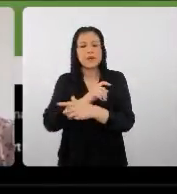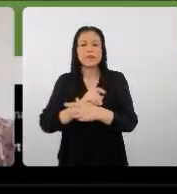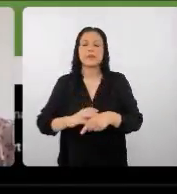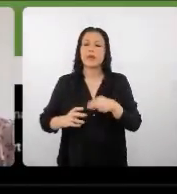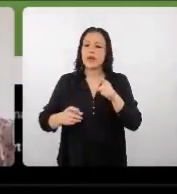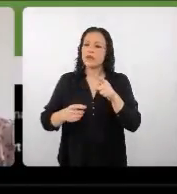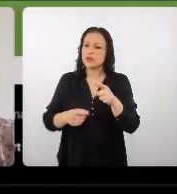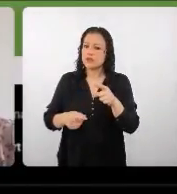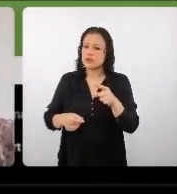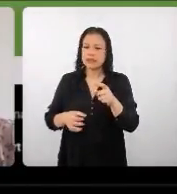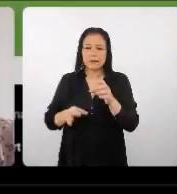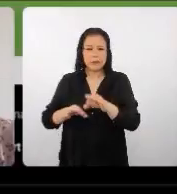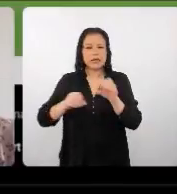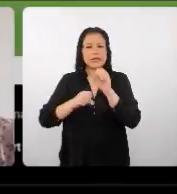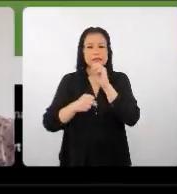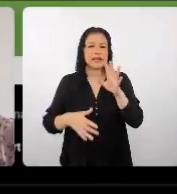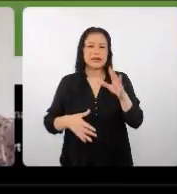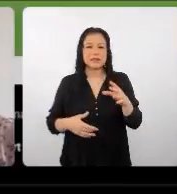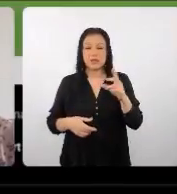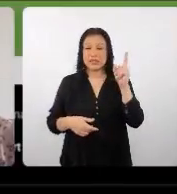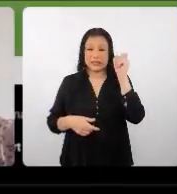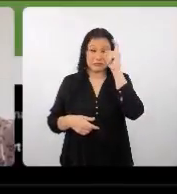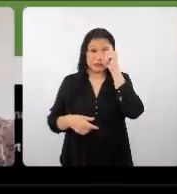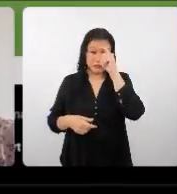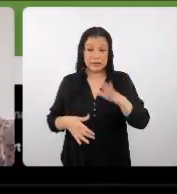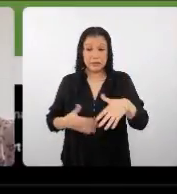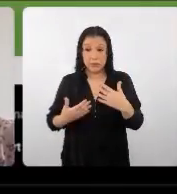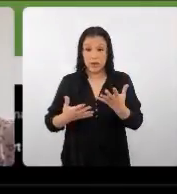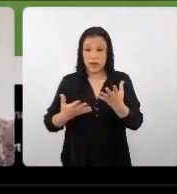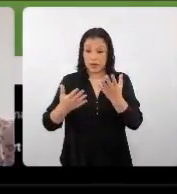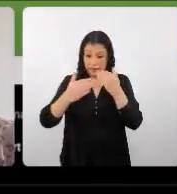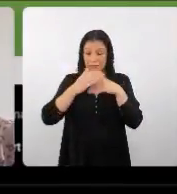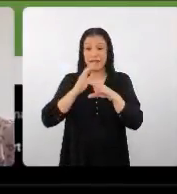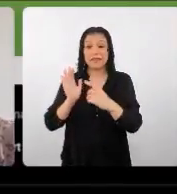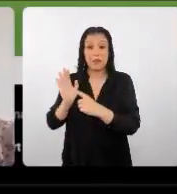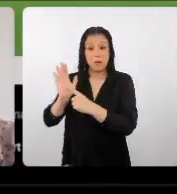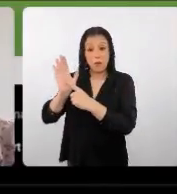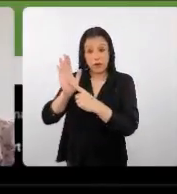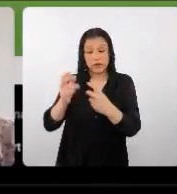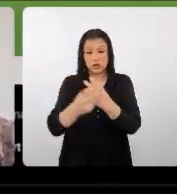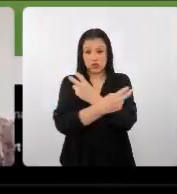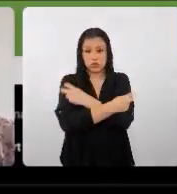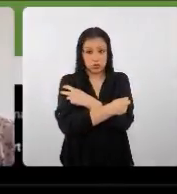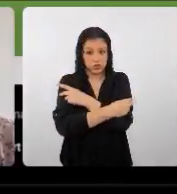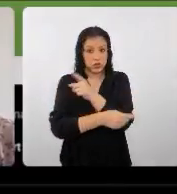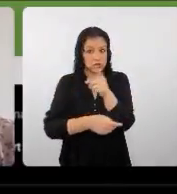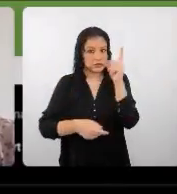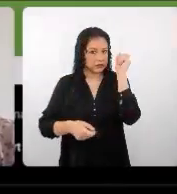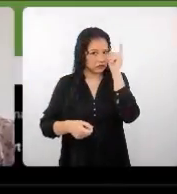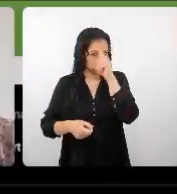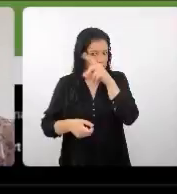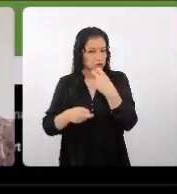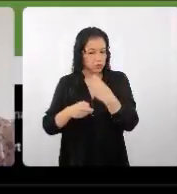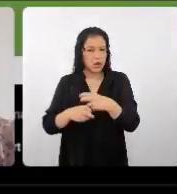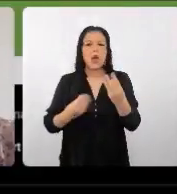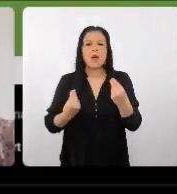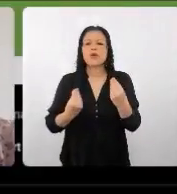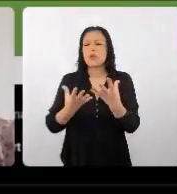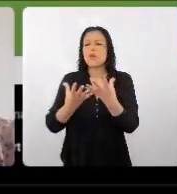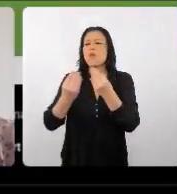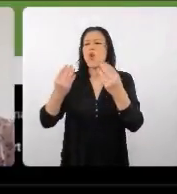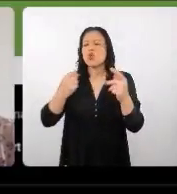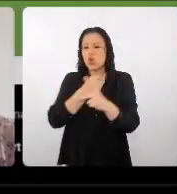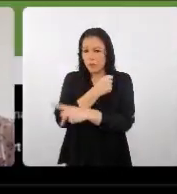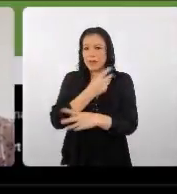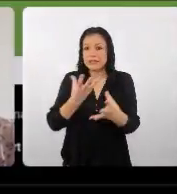muy difícil poder hacer este tipo de exhibiciones en estos museos, debido a que son muchos los países